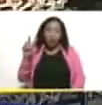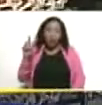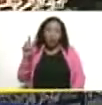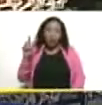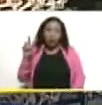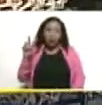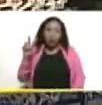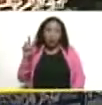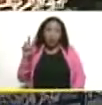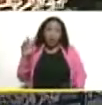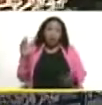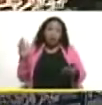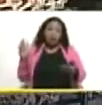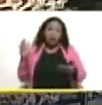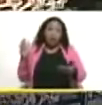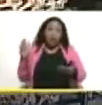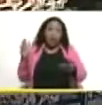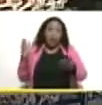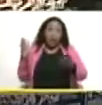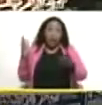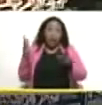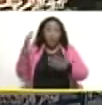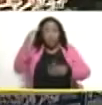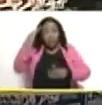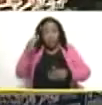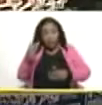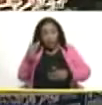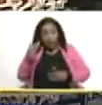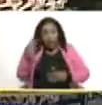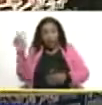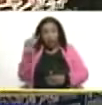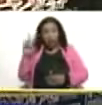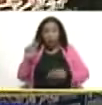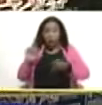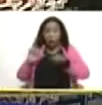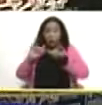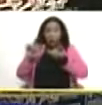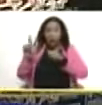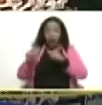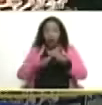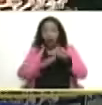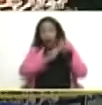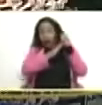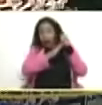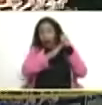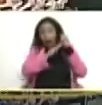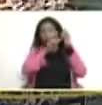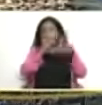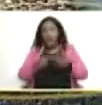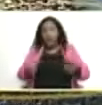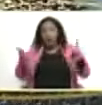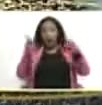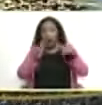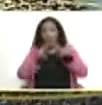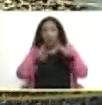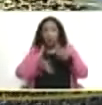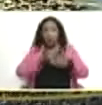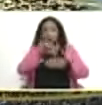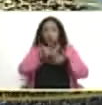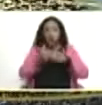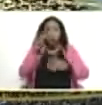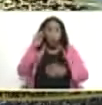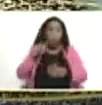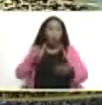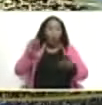del Ejército de Venezuela, que surgiera el hombre, el líder, los valores, el proyecto de Bolívar otra